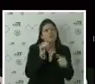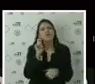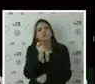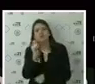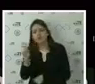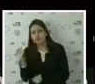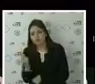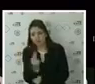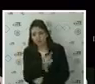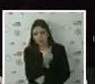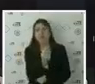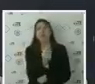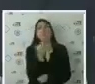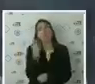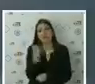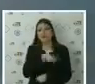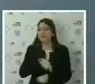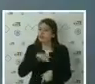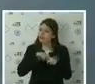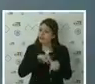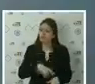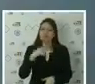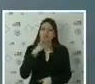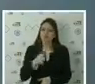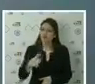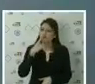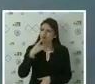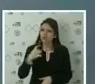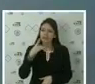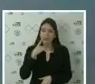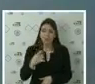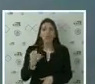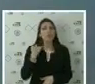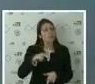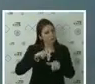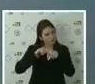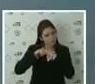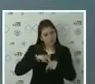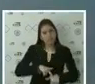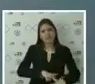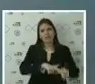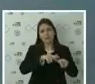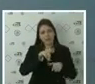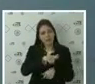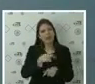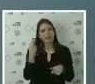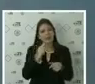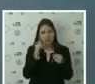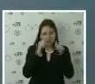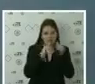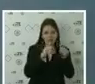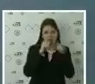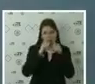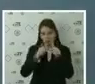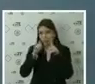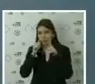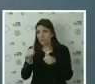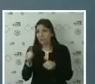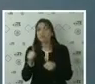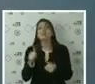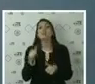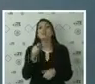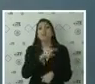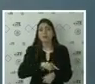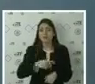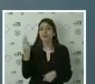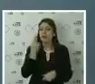ese derecho, como se ha estado diciendo, y mantenerse de manera permanente con ese interés. Es muy importante tener una